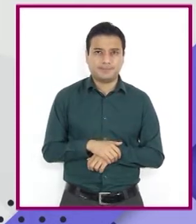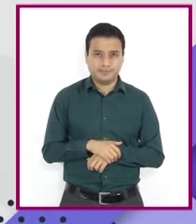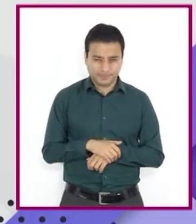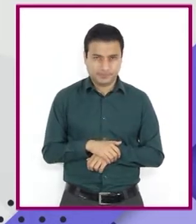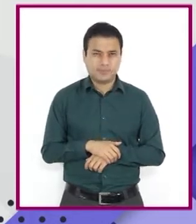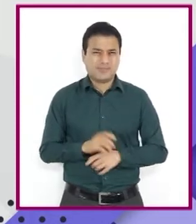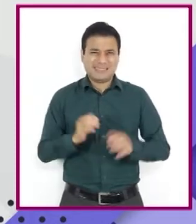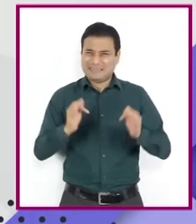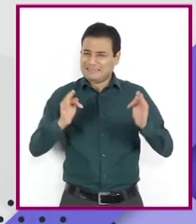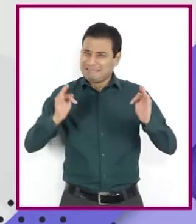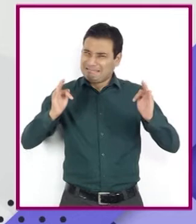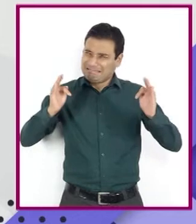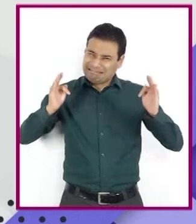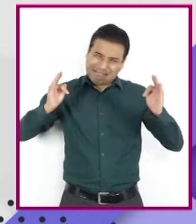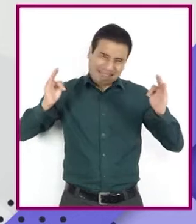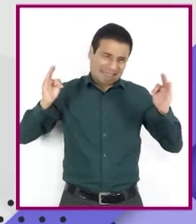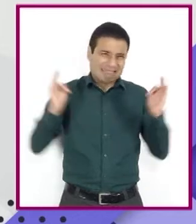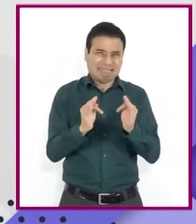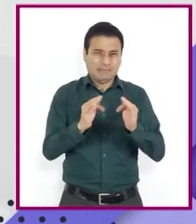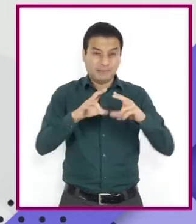congelación,